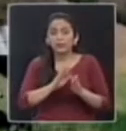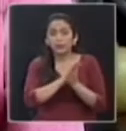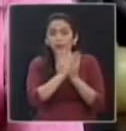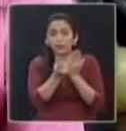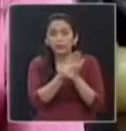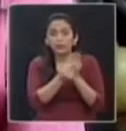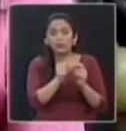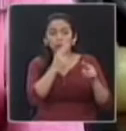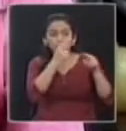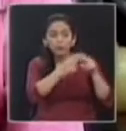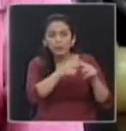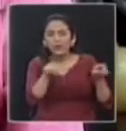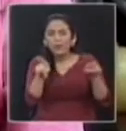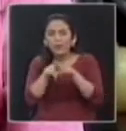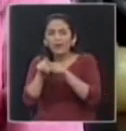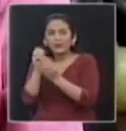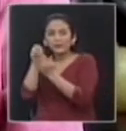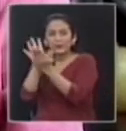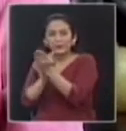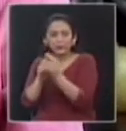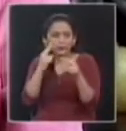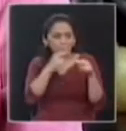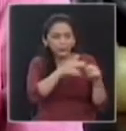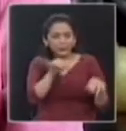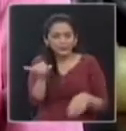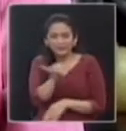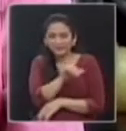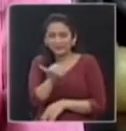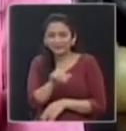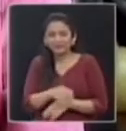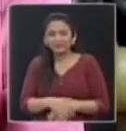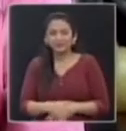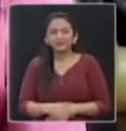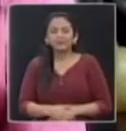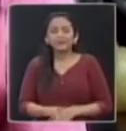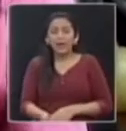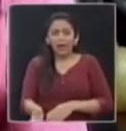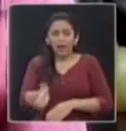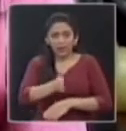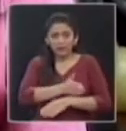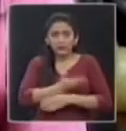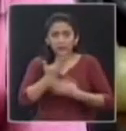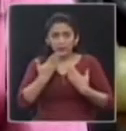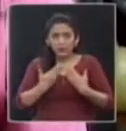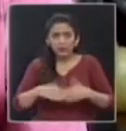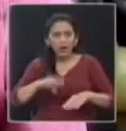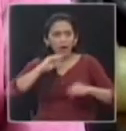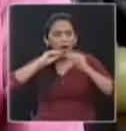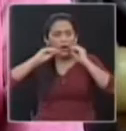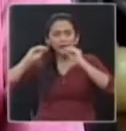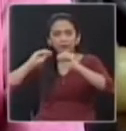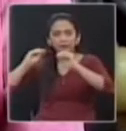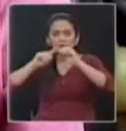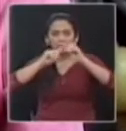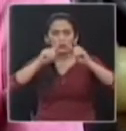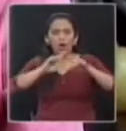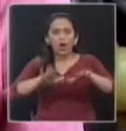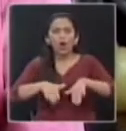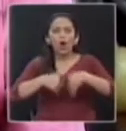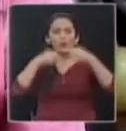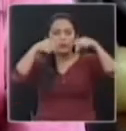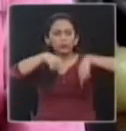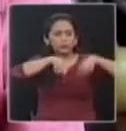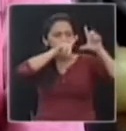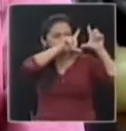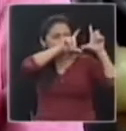proyecto. Dentro de lo que son medios digitales, hemos estado ya promoviendo y posteando lo que son imágenes, videos,